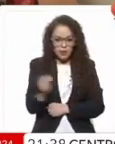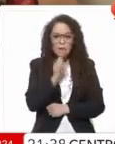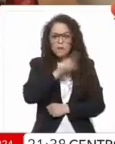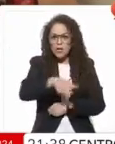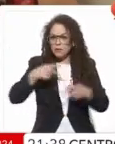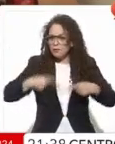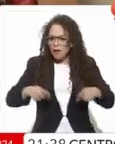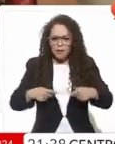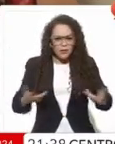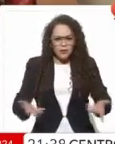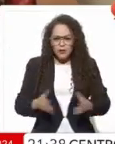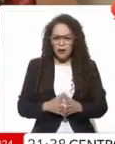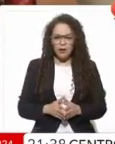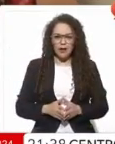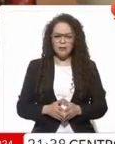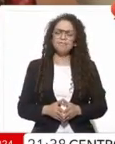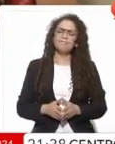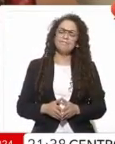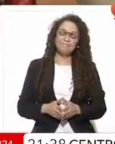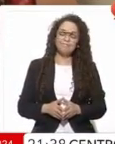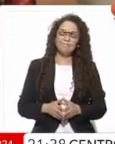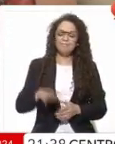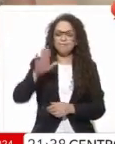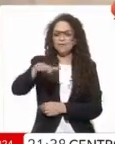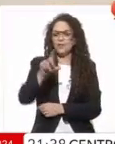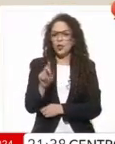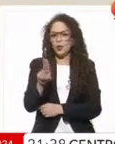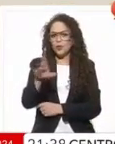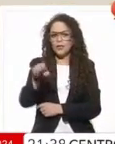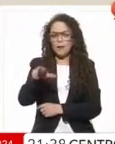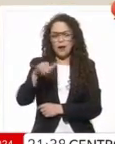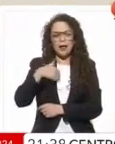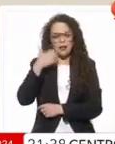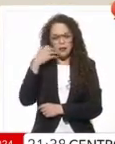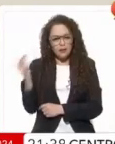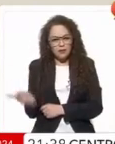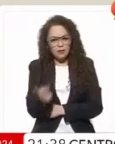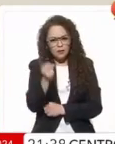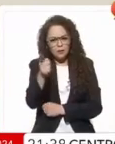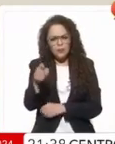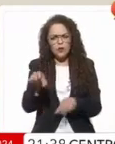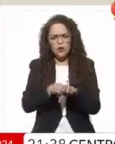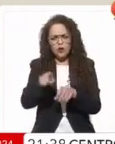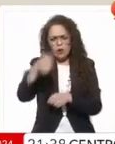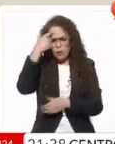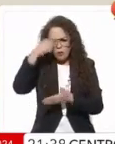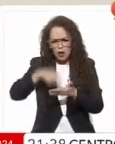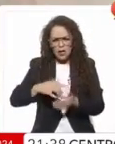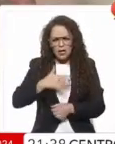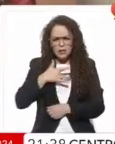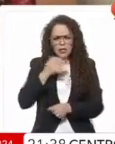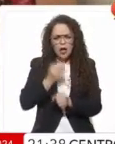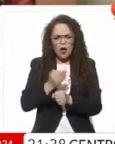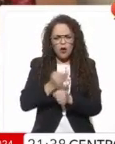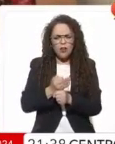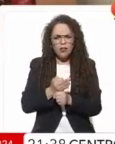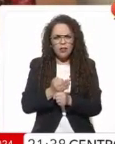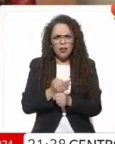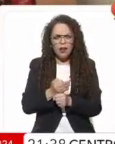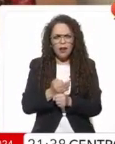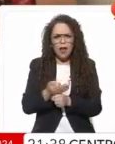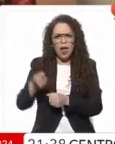Dulce María, una pregunta. ¿Cómo percibe que se encuentran en esta circunstancia las cosas dentro del